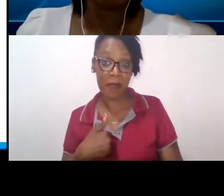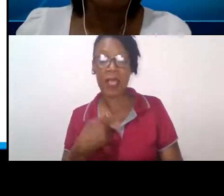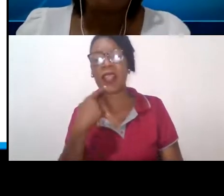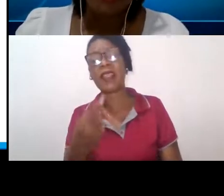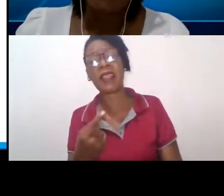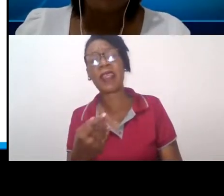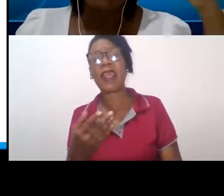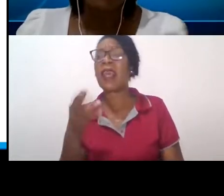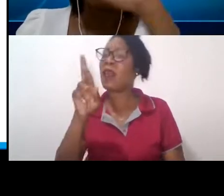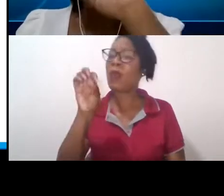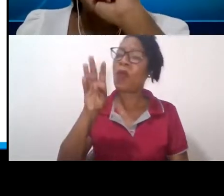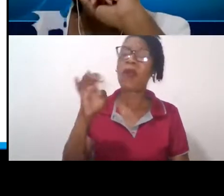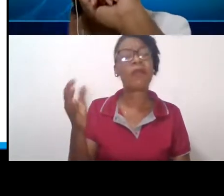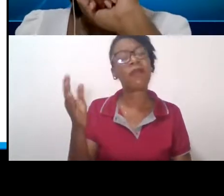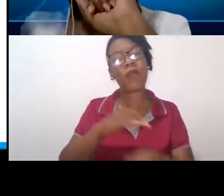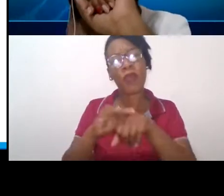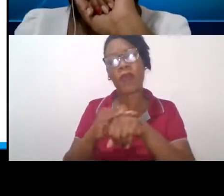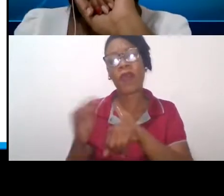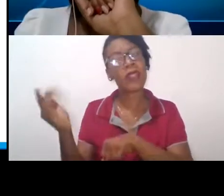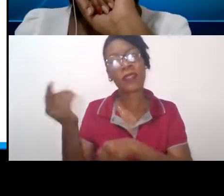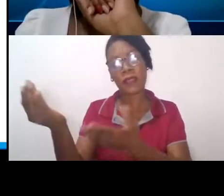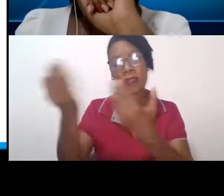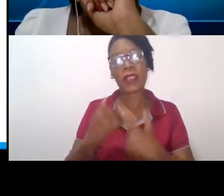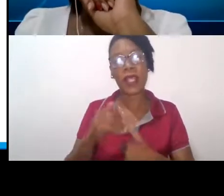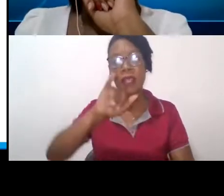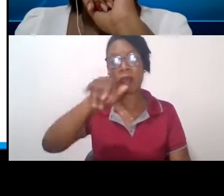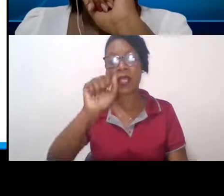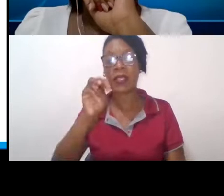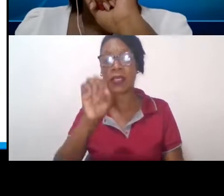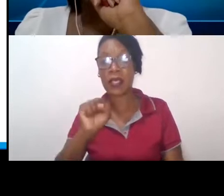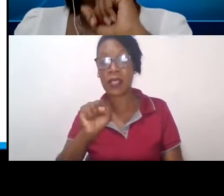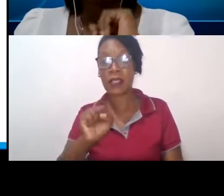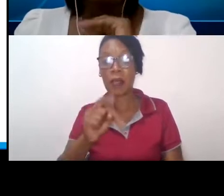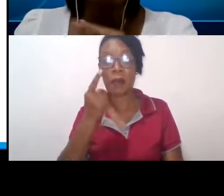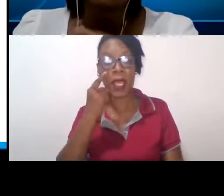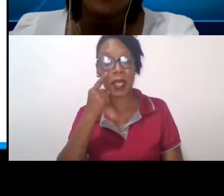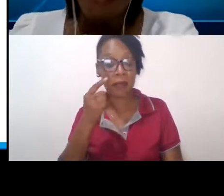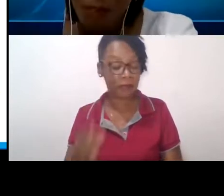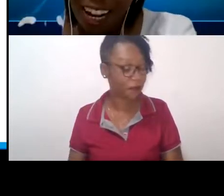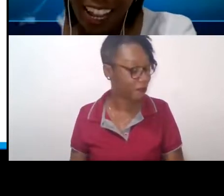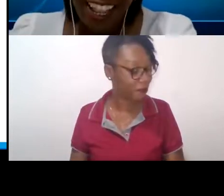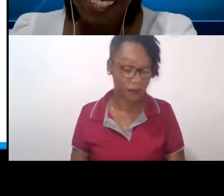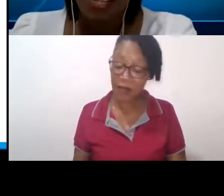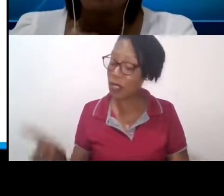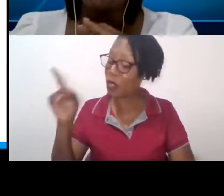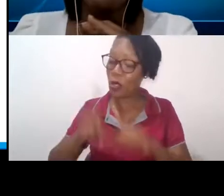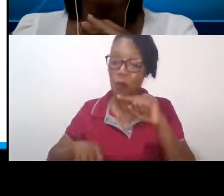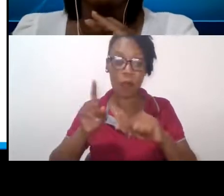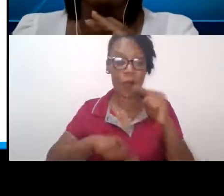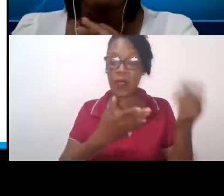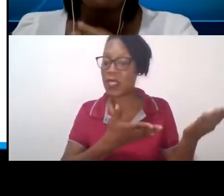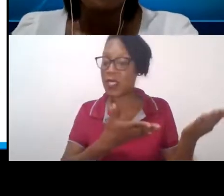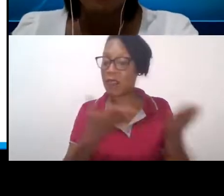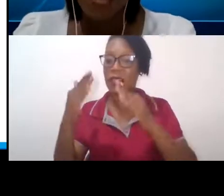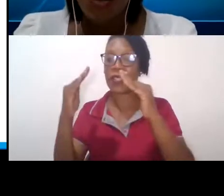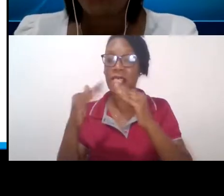Robert, vaya traiga a James, vean. Él no se lo pudo llevar para la casa, lo tuvo que